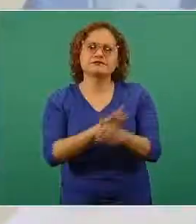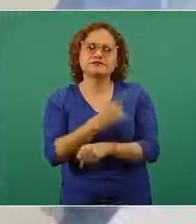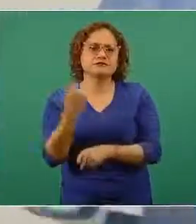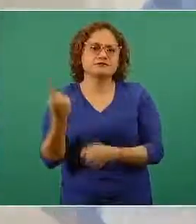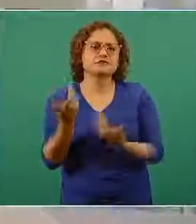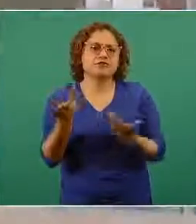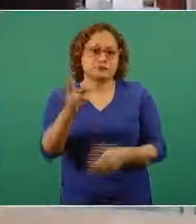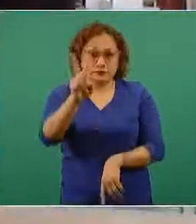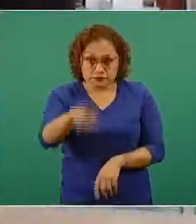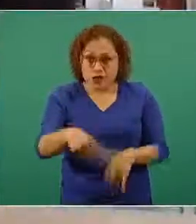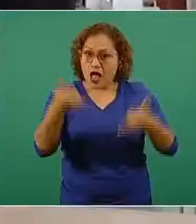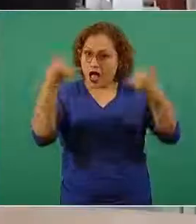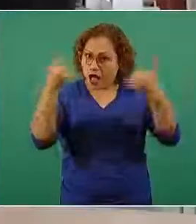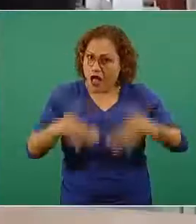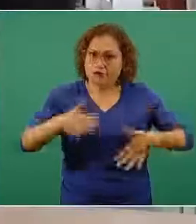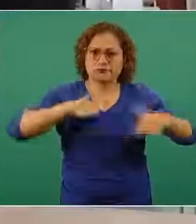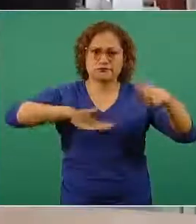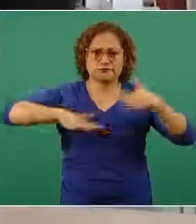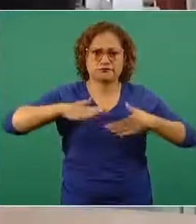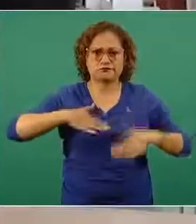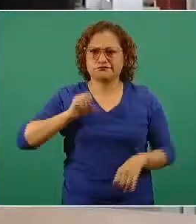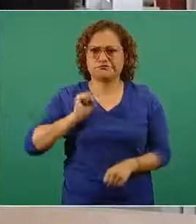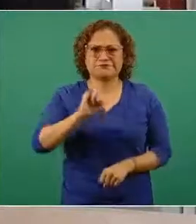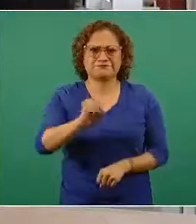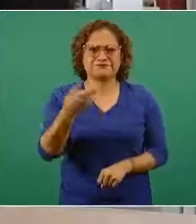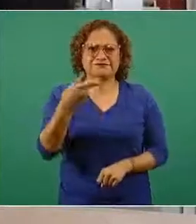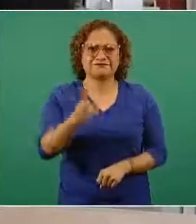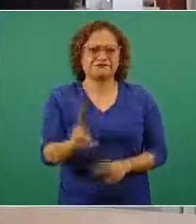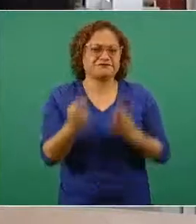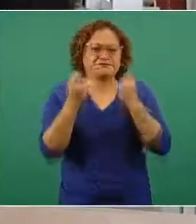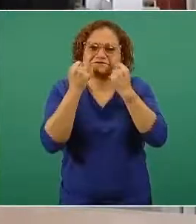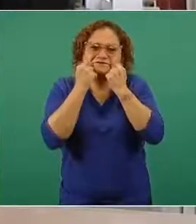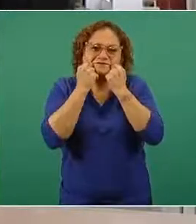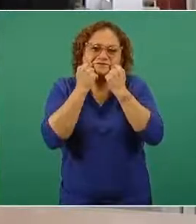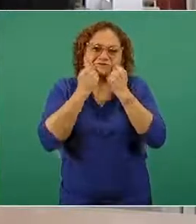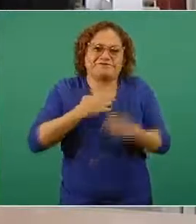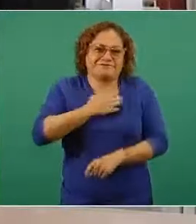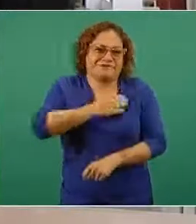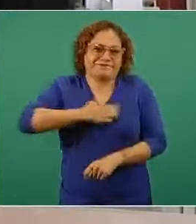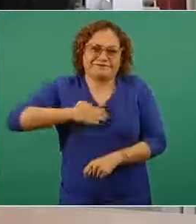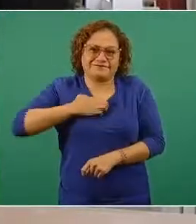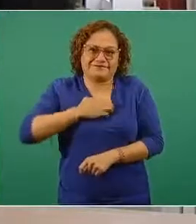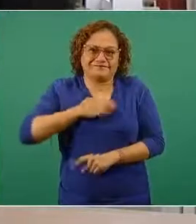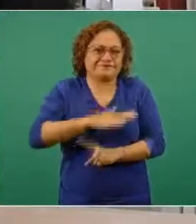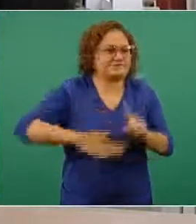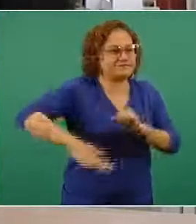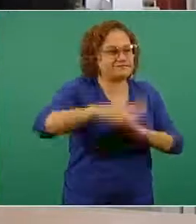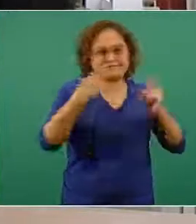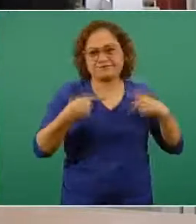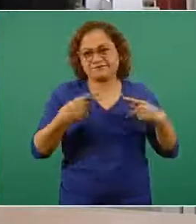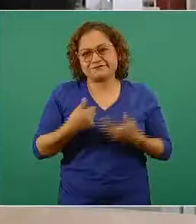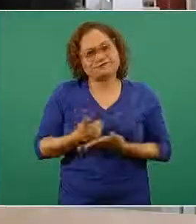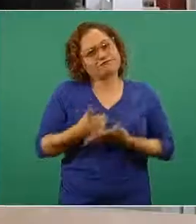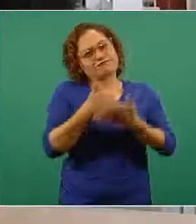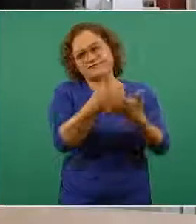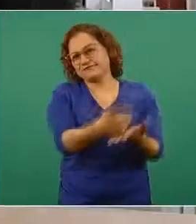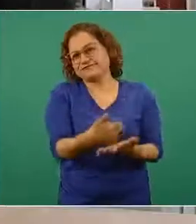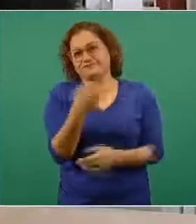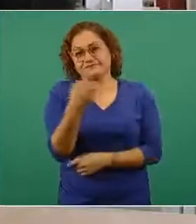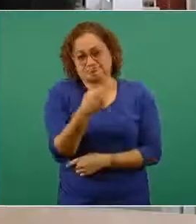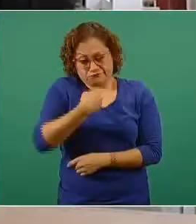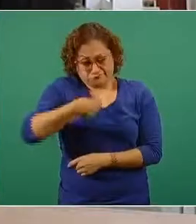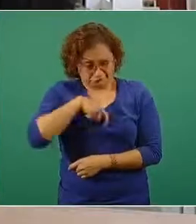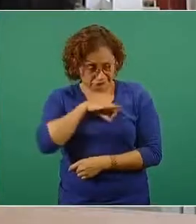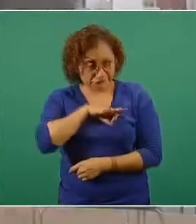ser muy desgastante a veces, pero es muy satisfactorio poder ayudar a la gente que lo necesita. Y si nosotros podemos ayudar a